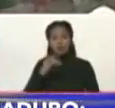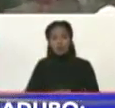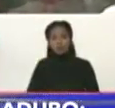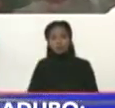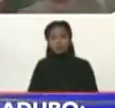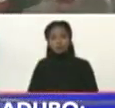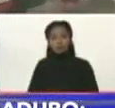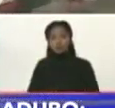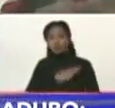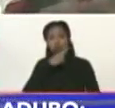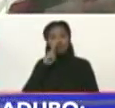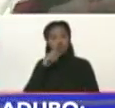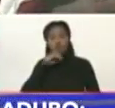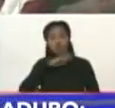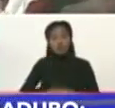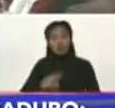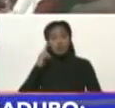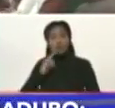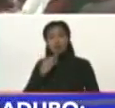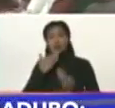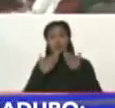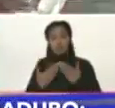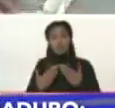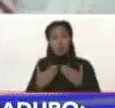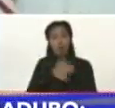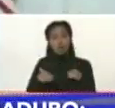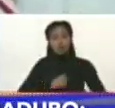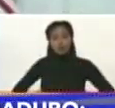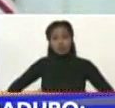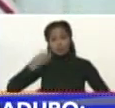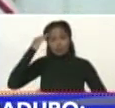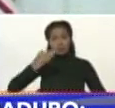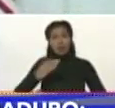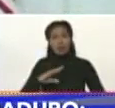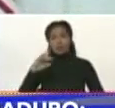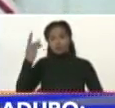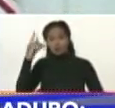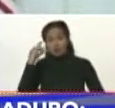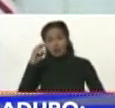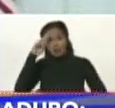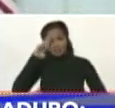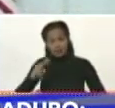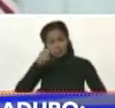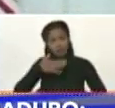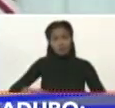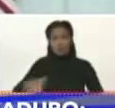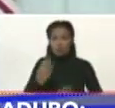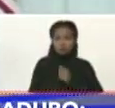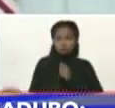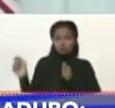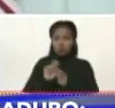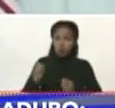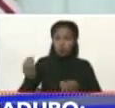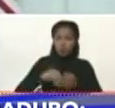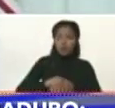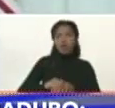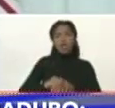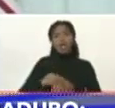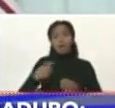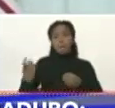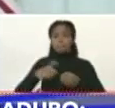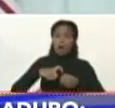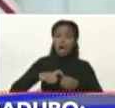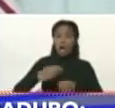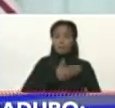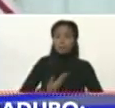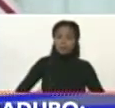nombre de la historia de Bolívar, les pido a las fuerzas militares que respeten al pueblo y restituyan al presidente Evo Morales,